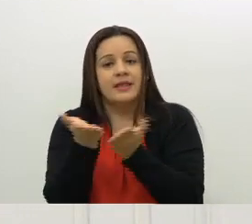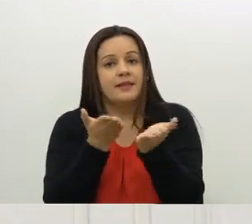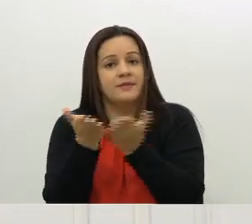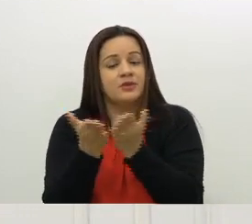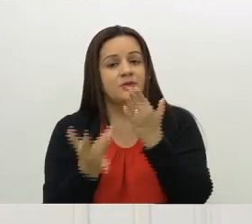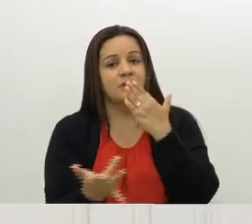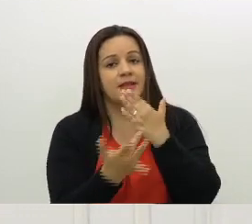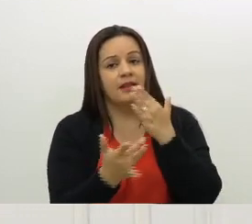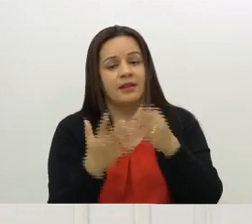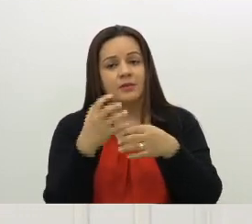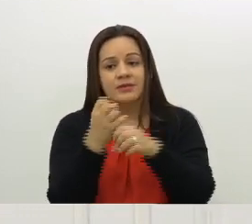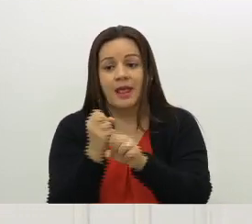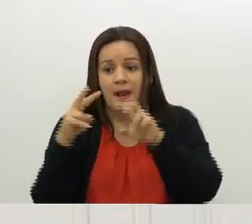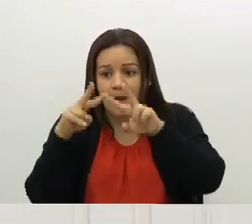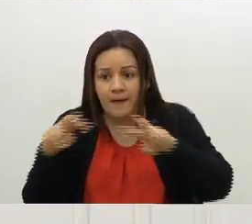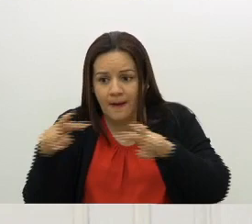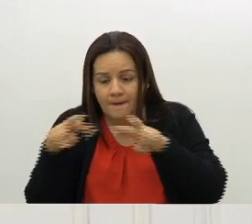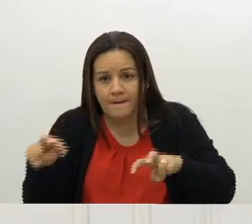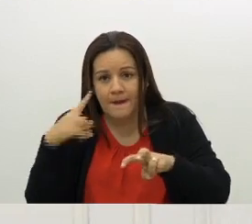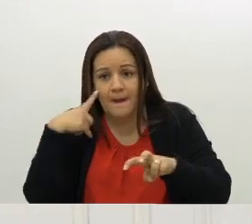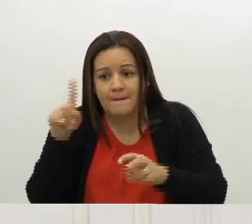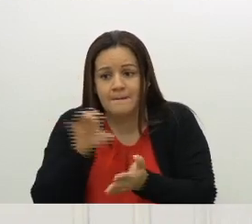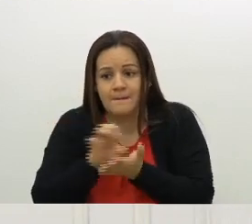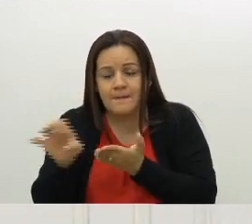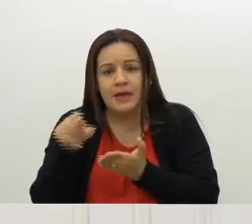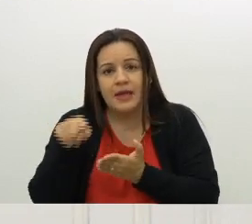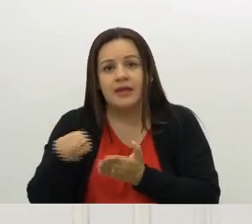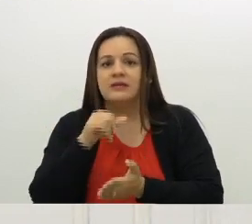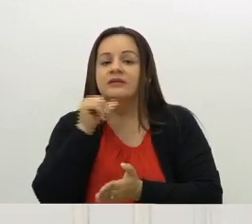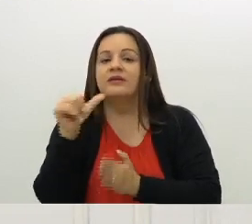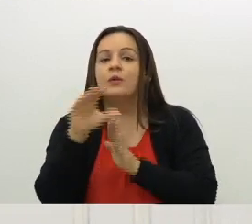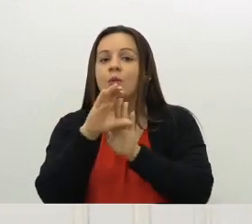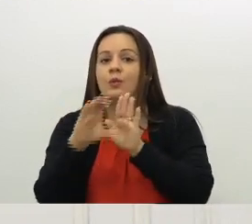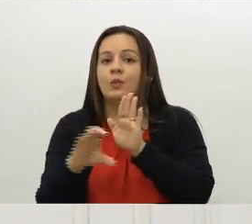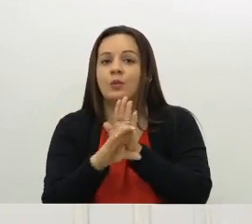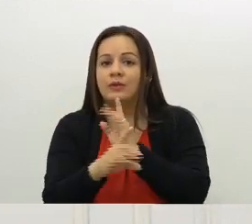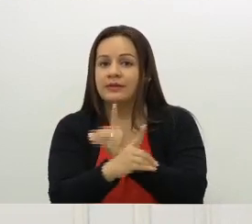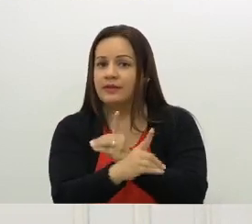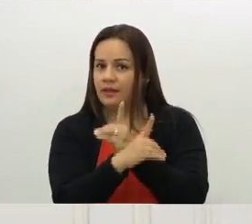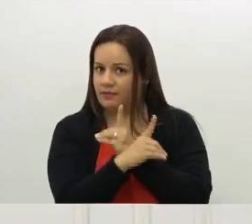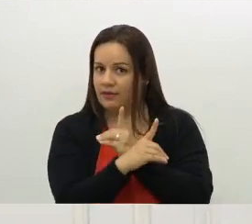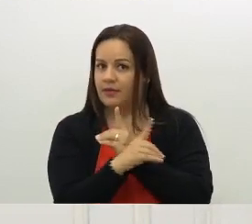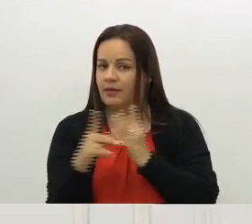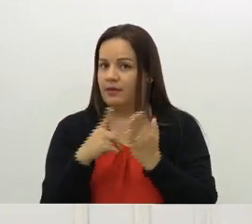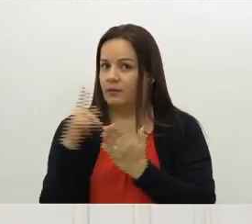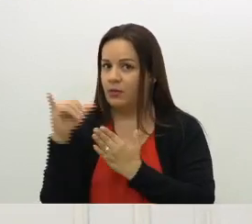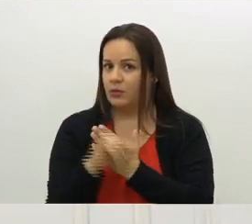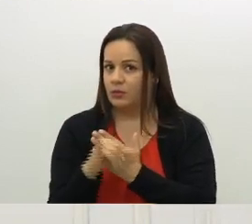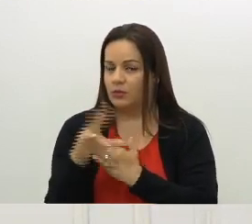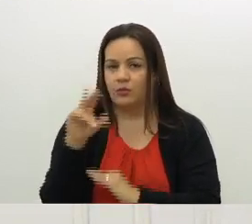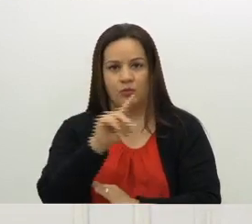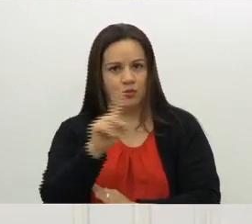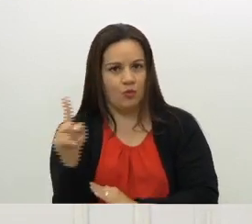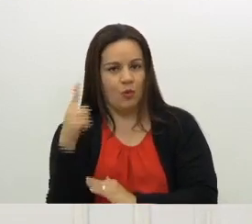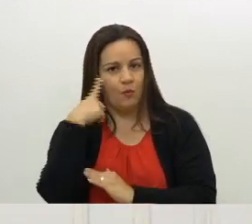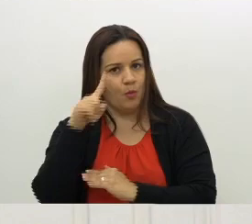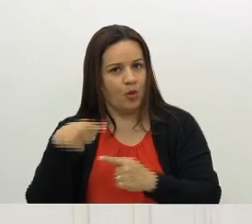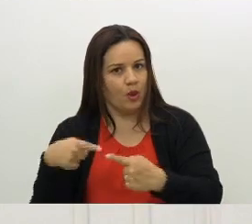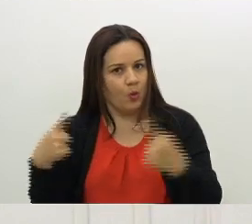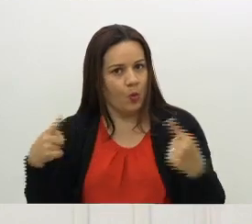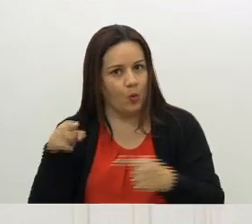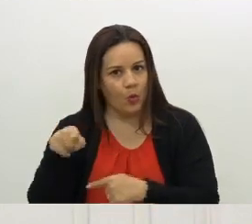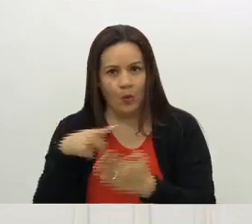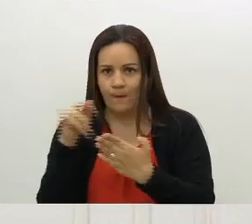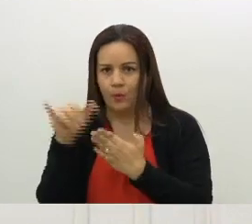para evitar que fuera inconstitucional, en defensa del proyecto, no por estar en contra del proyecto.